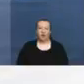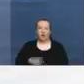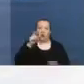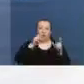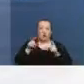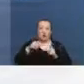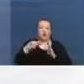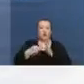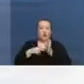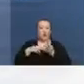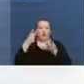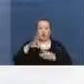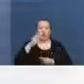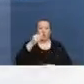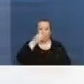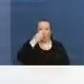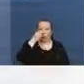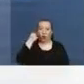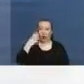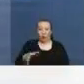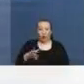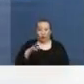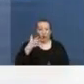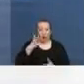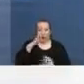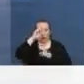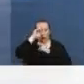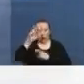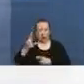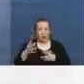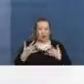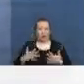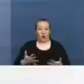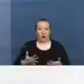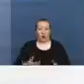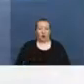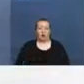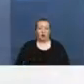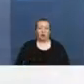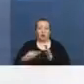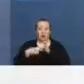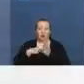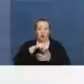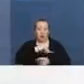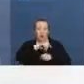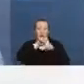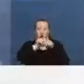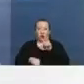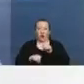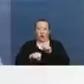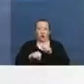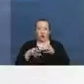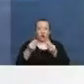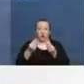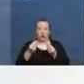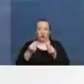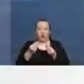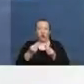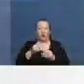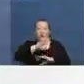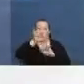no son los que odian no tiene algo de esencia saben que el odio la juventud el corazón del raciocinio no explicamos todos como